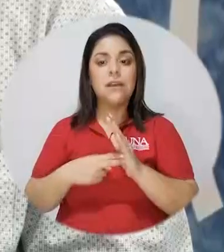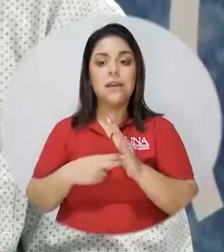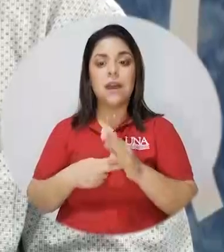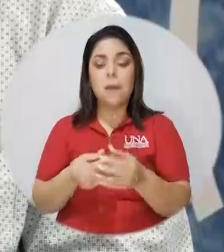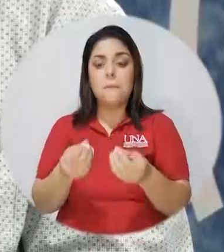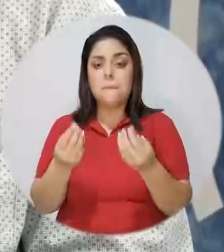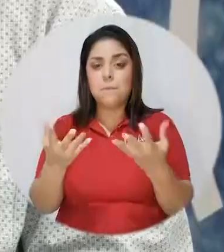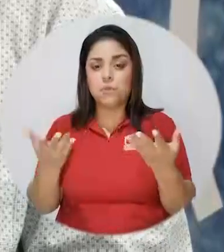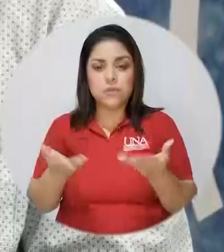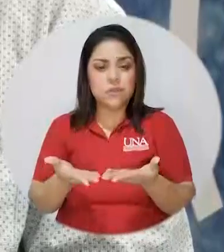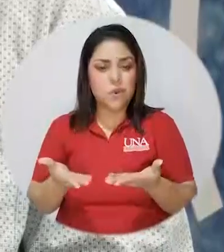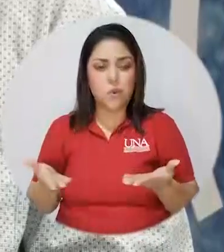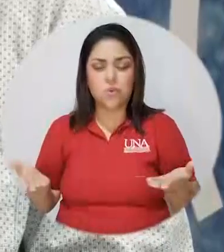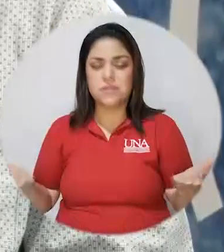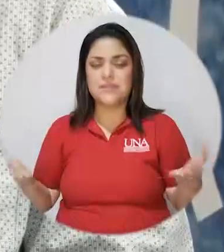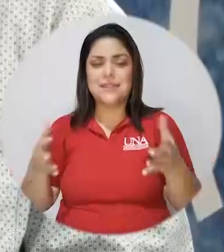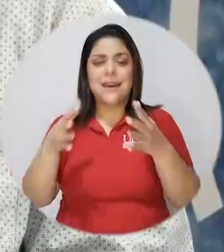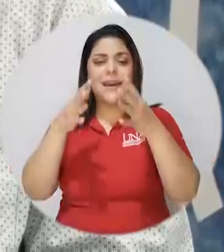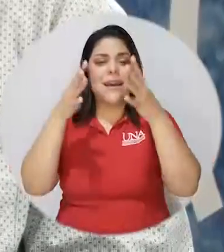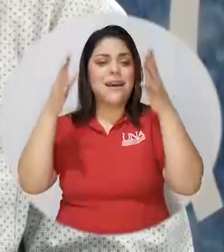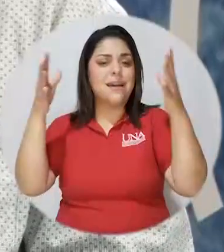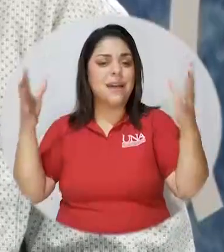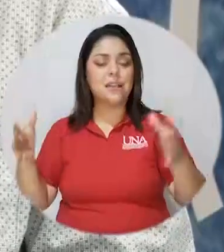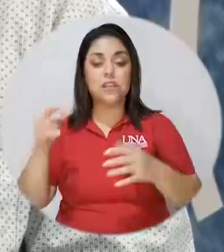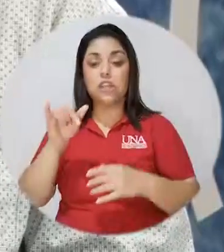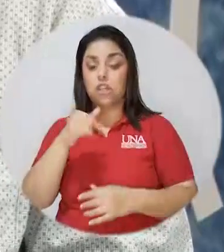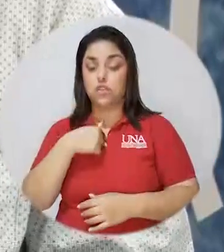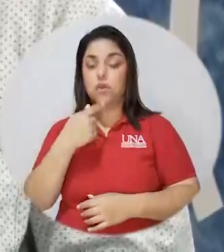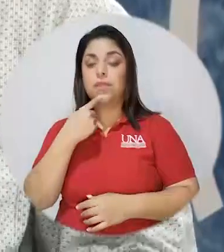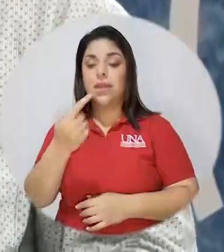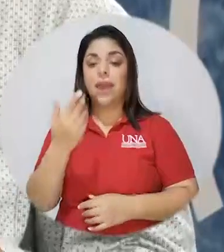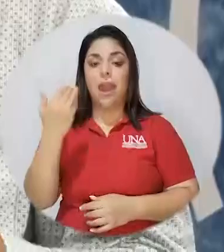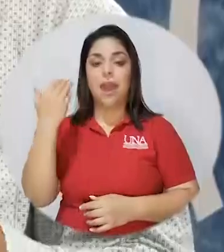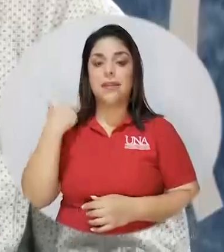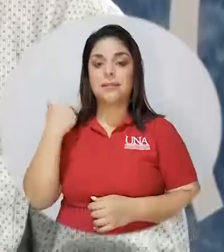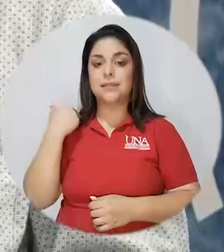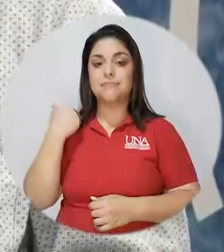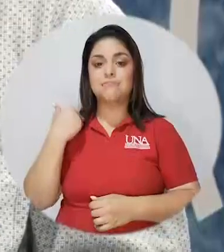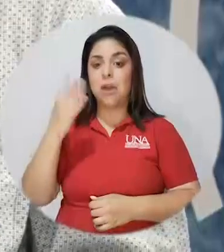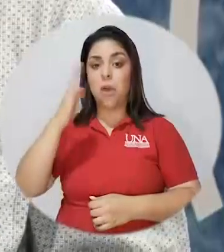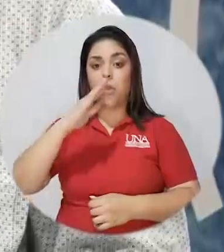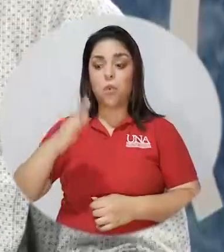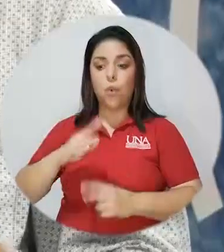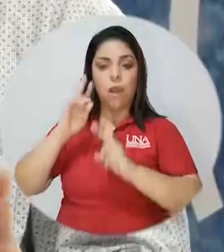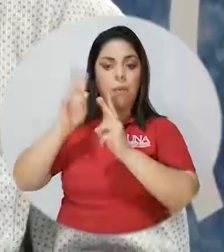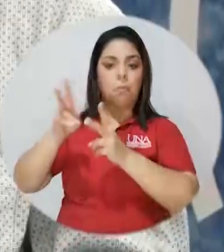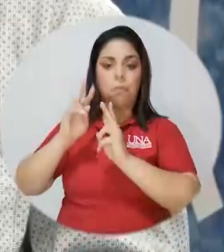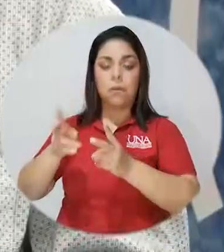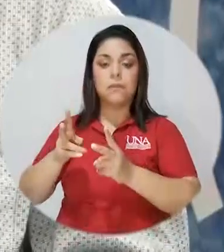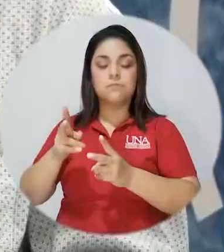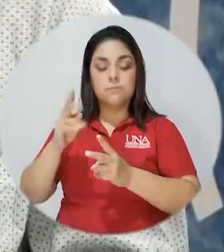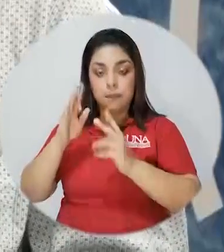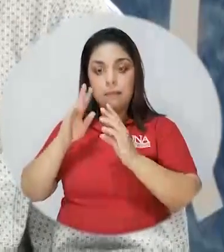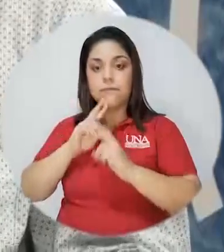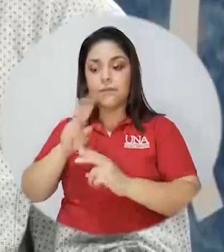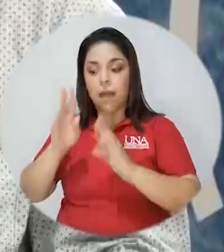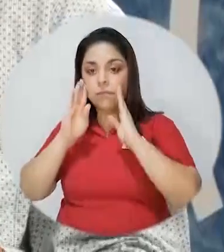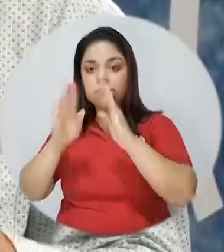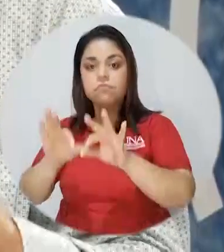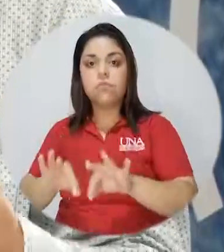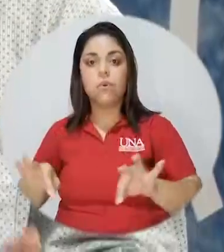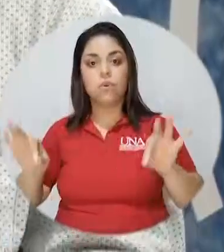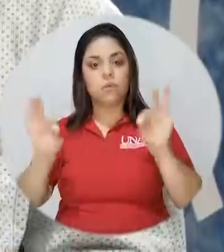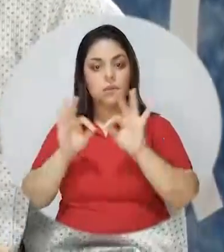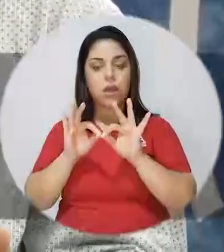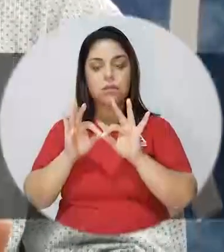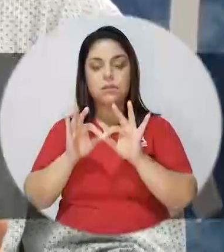una serie de elementos tan amplios que, como dije anteriormente, no los tomamos en cuenta, no les damos la debida importancia y es